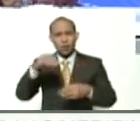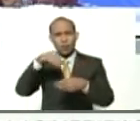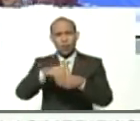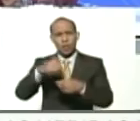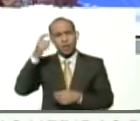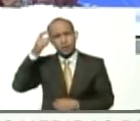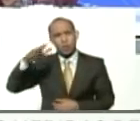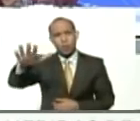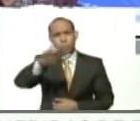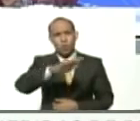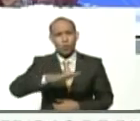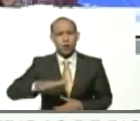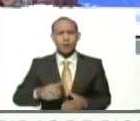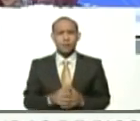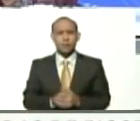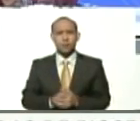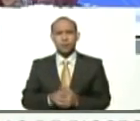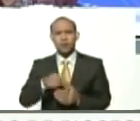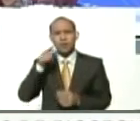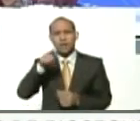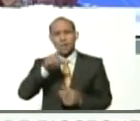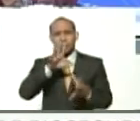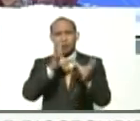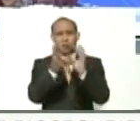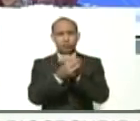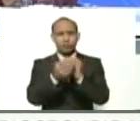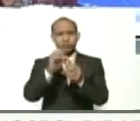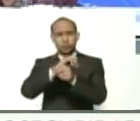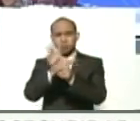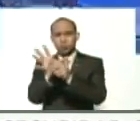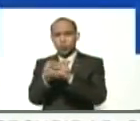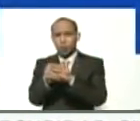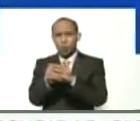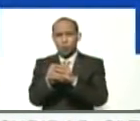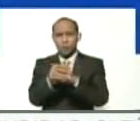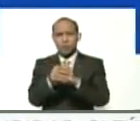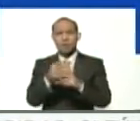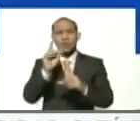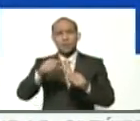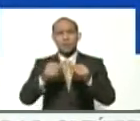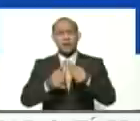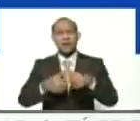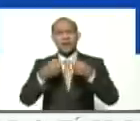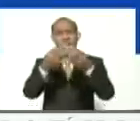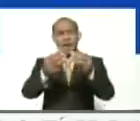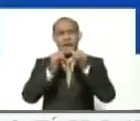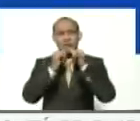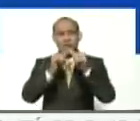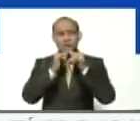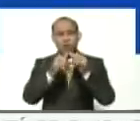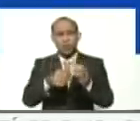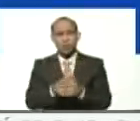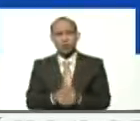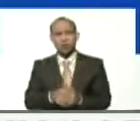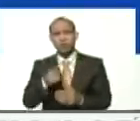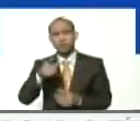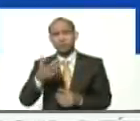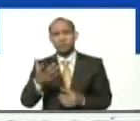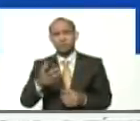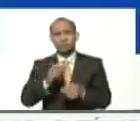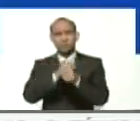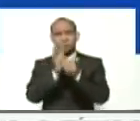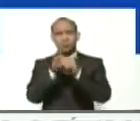esta variante como ustedes bien saben y hemos estado compartiendo información es una variante hiper